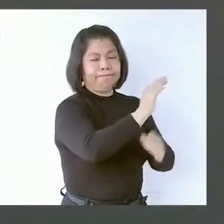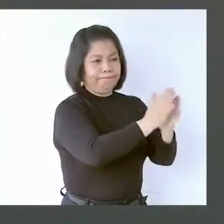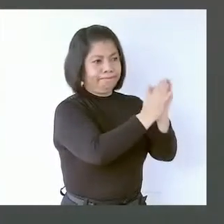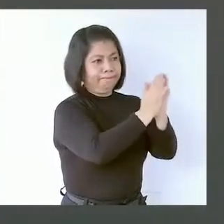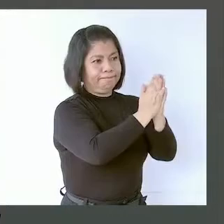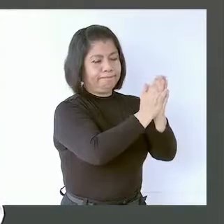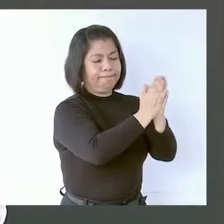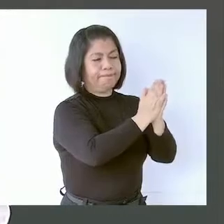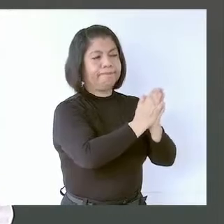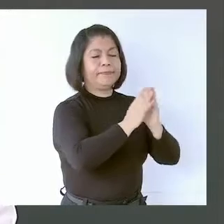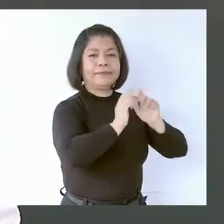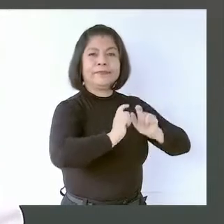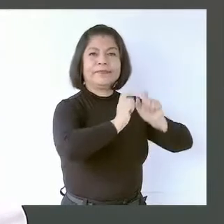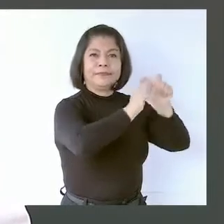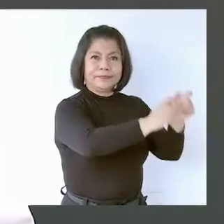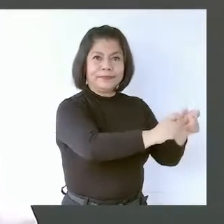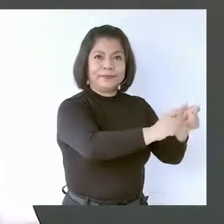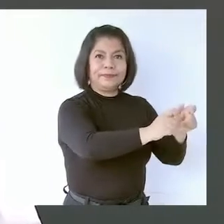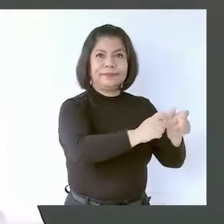al